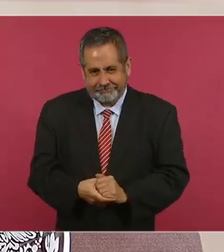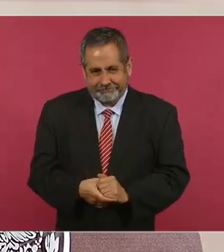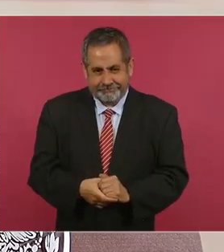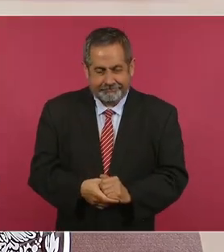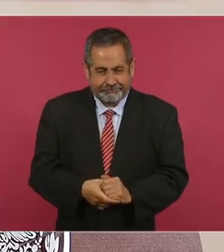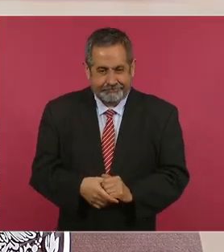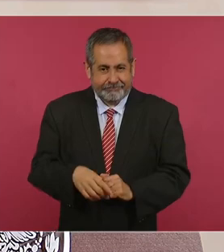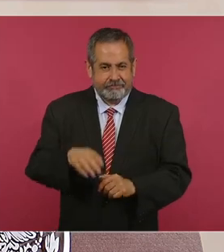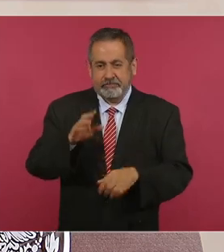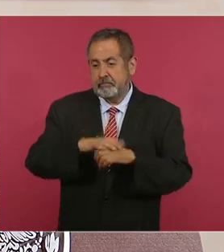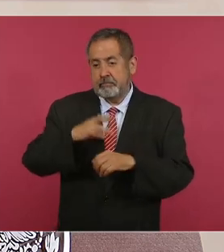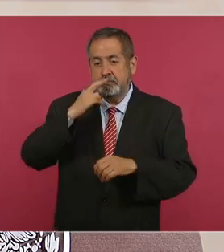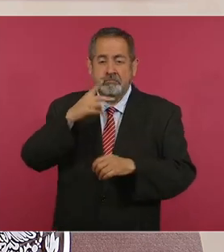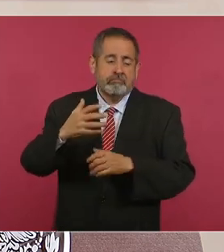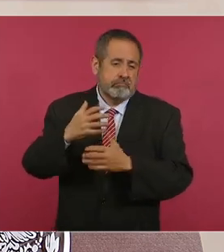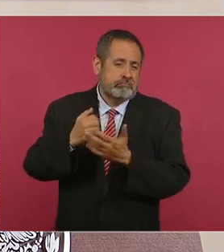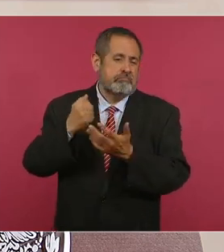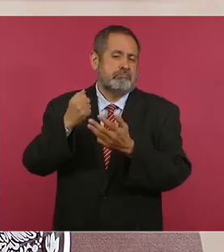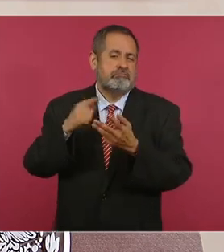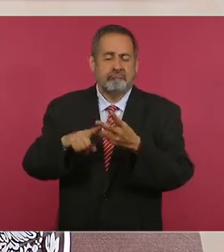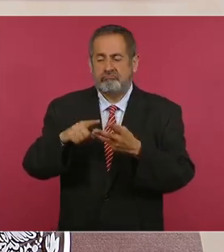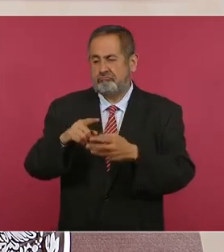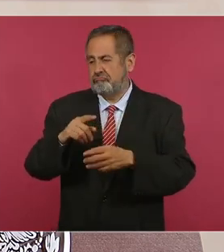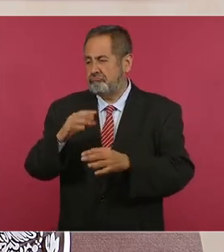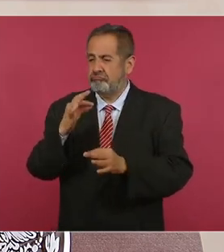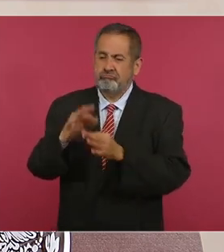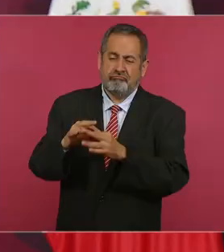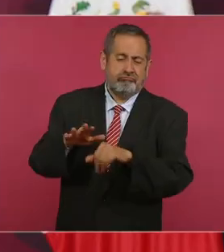las de más méritos, la más